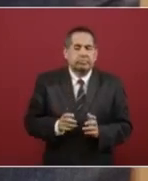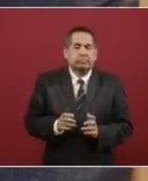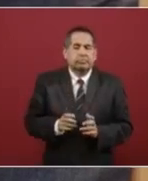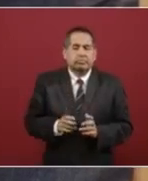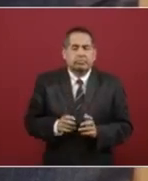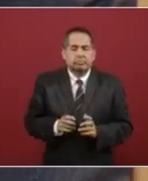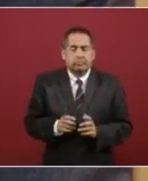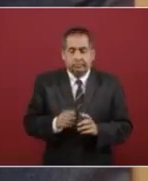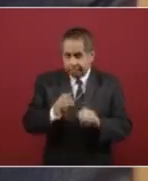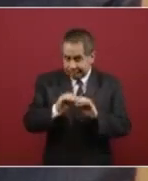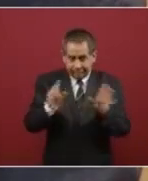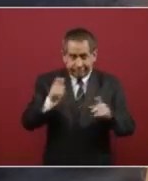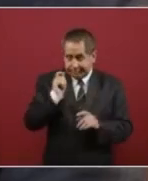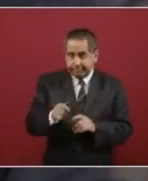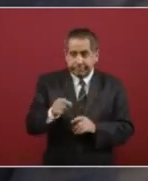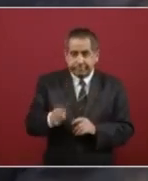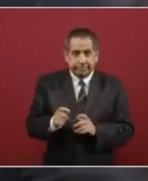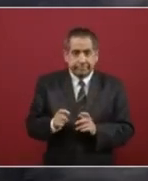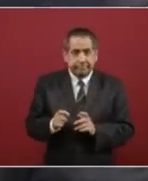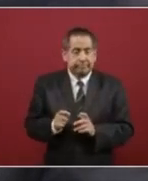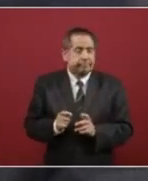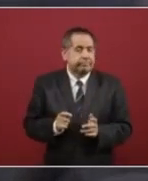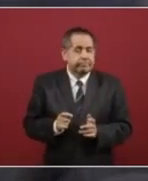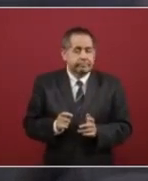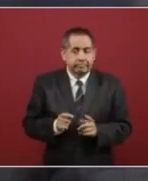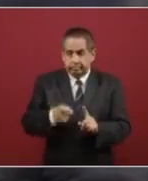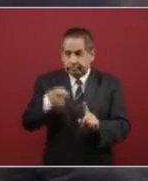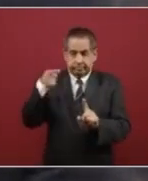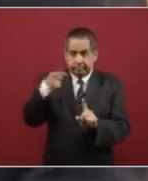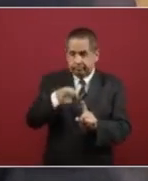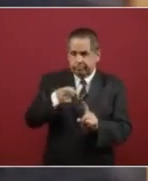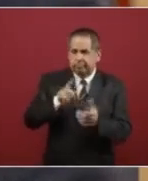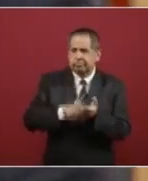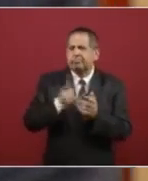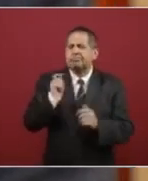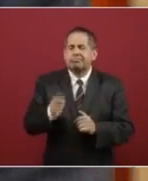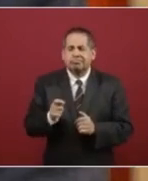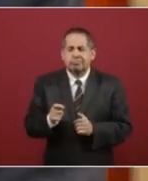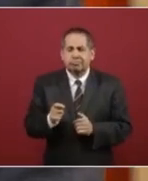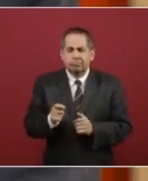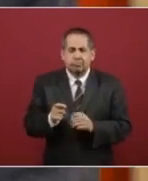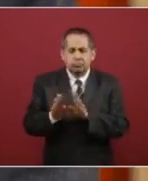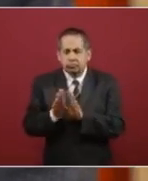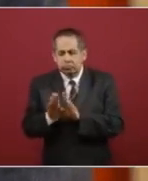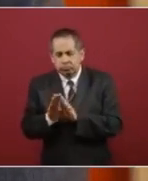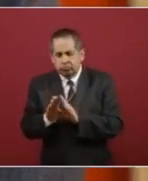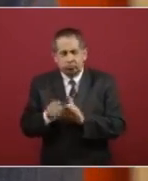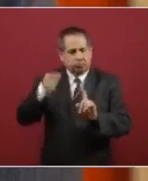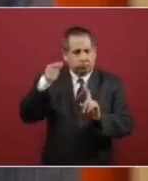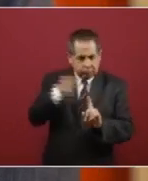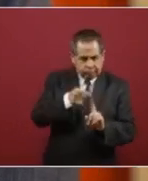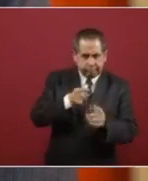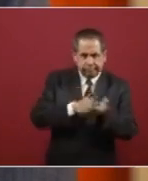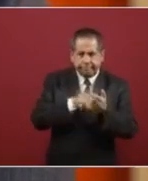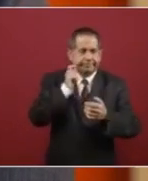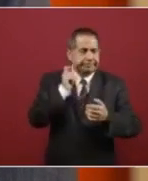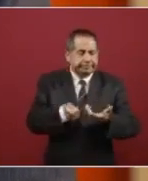aquí sí que es el fin, no el medio. Lo que nos